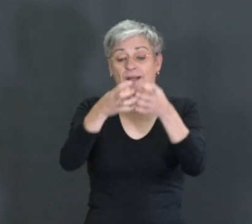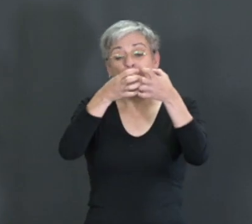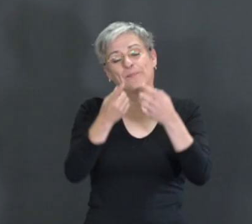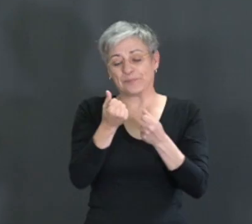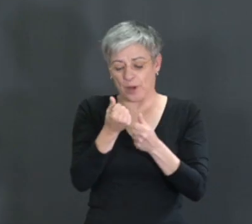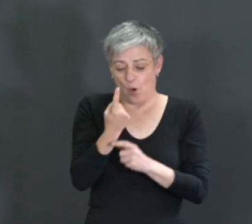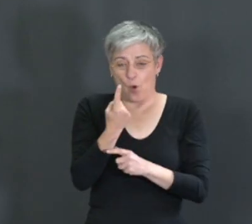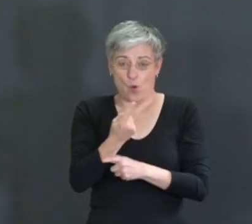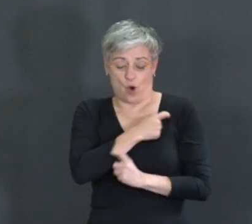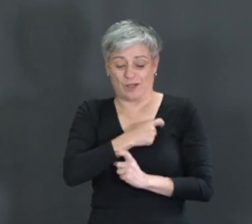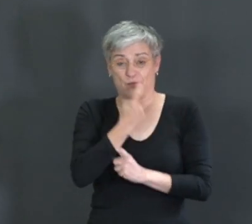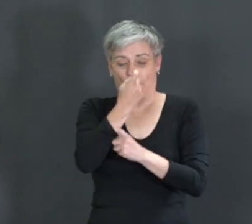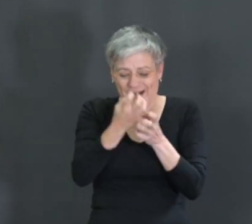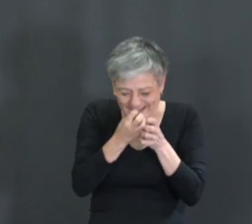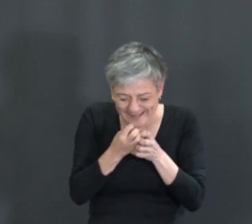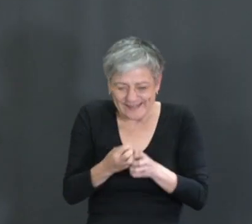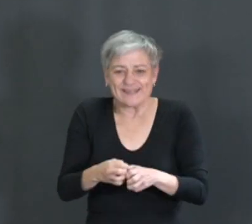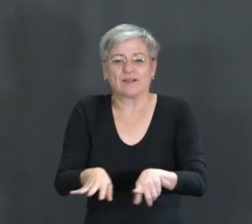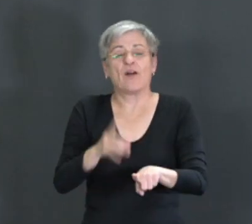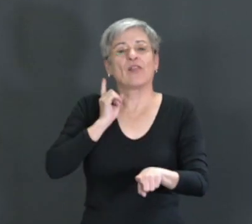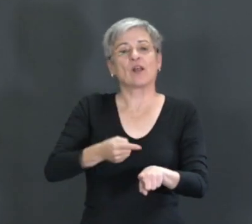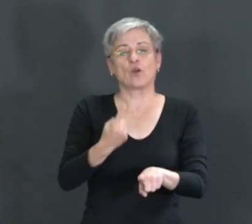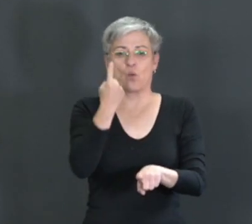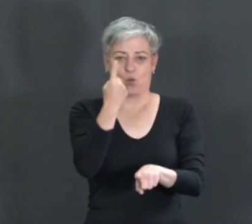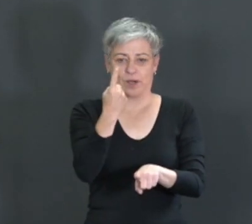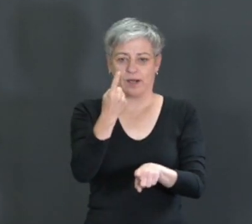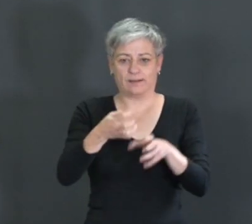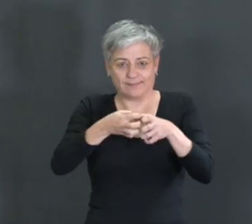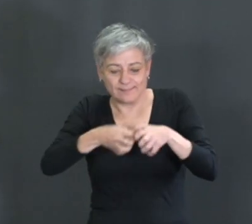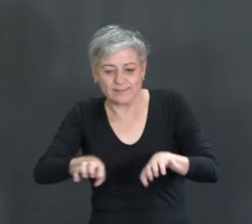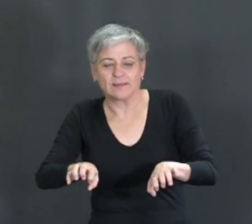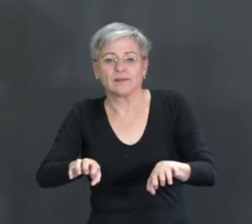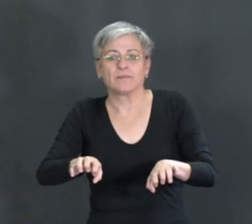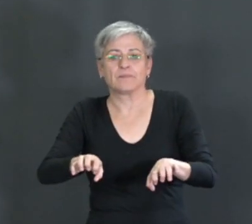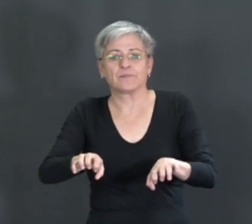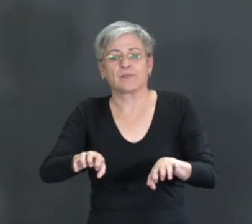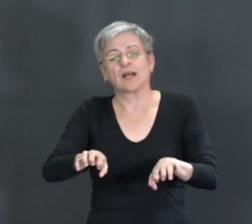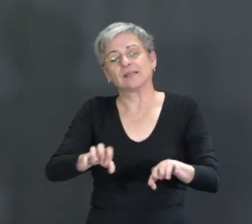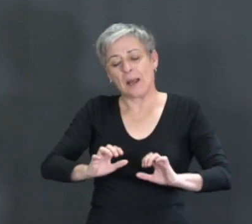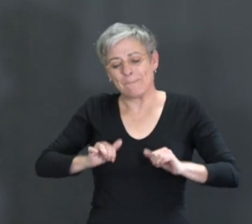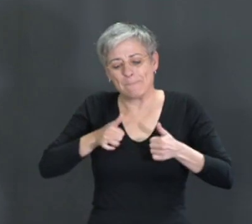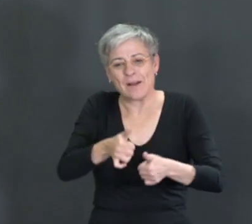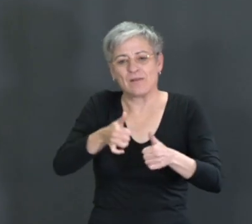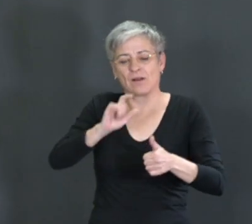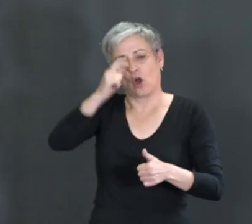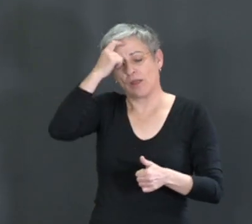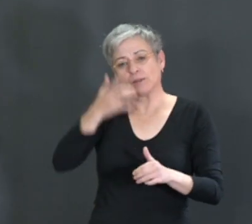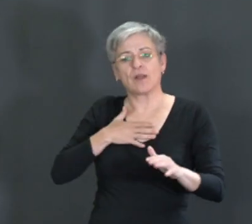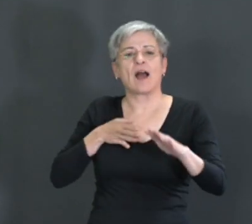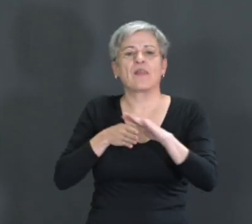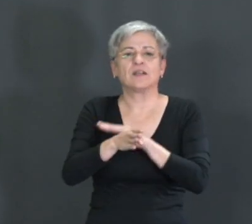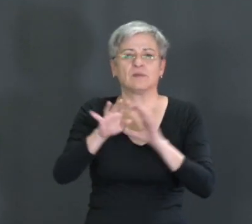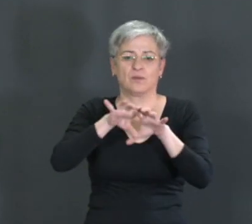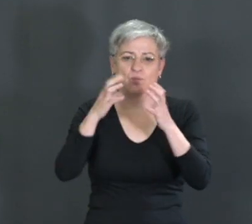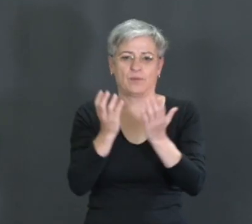y paralímpicos, pero una única dirección, y se introduce el concepto de accesibilidad universal. Yo creo